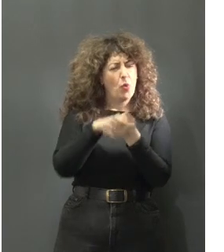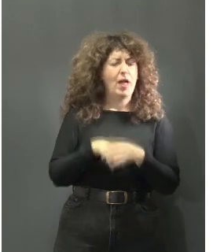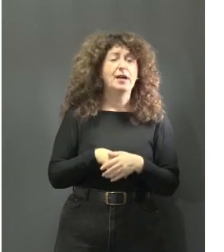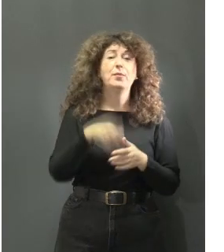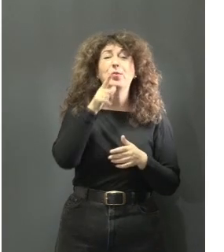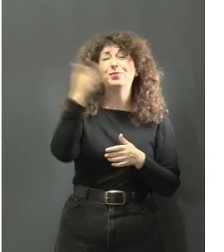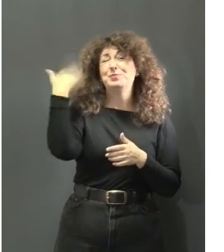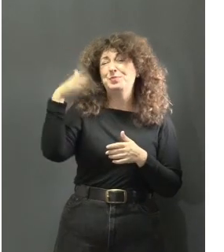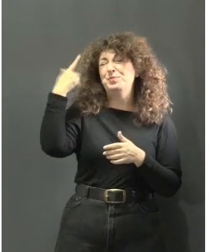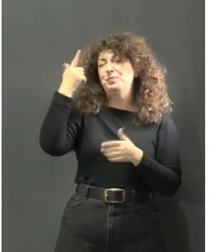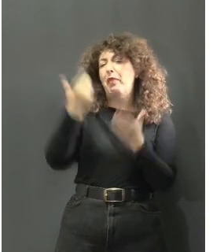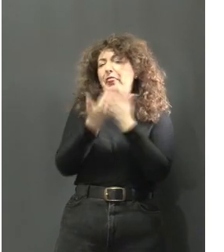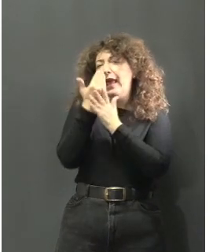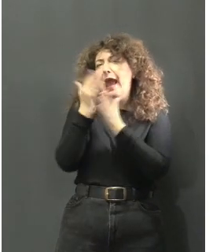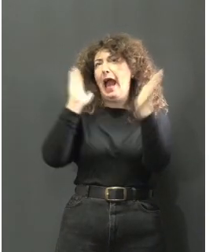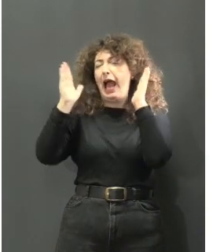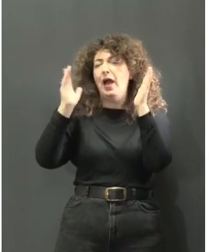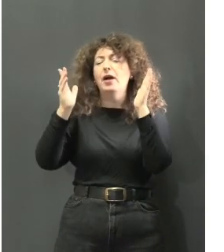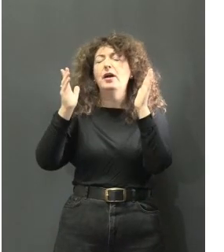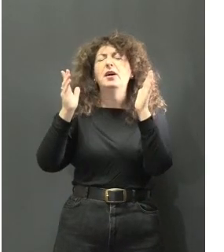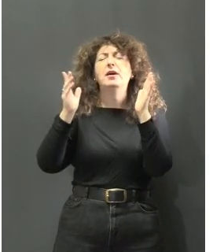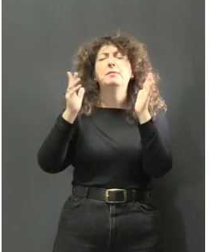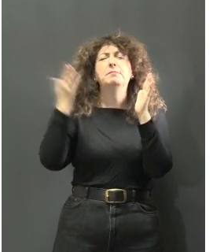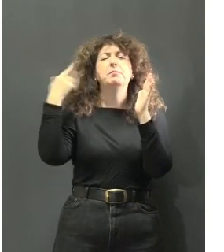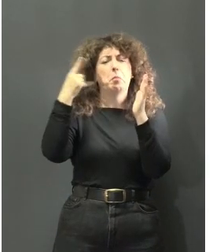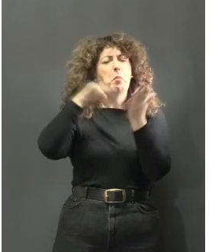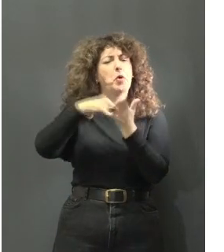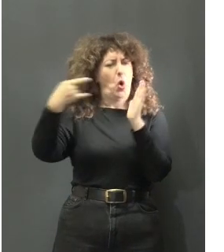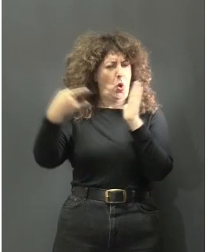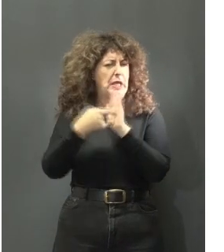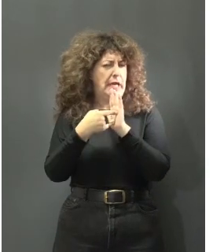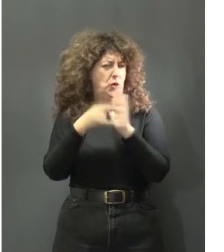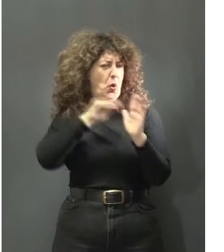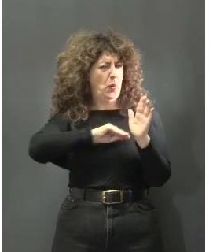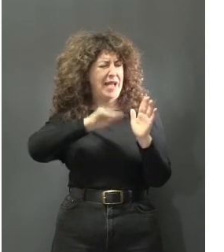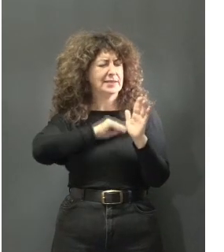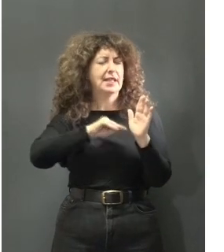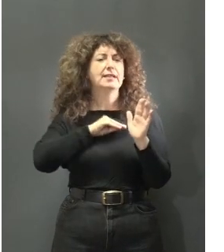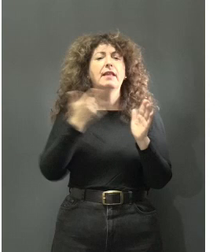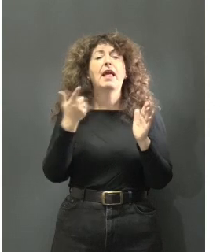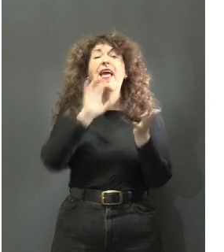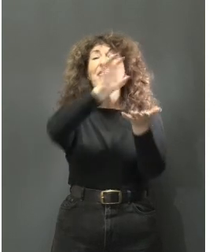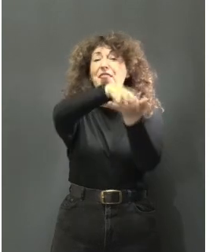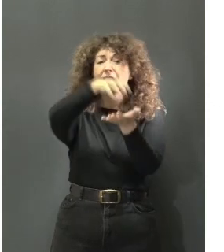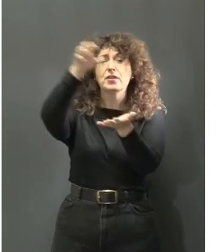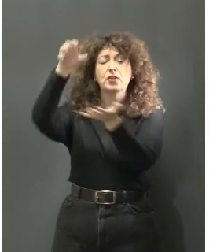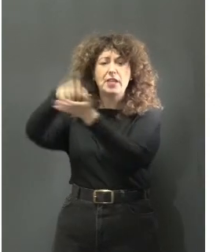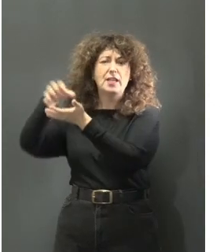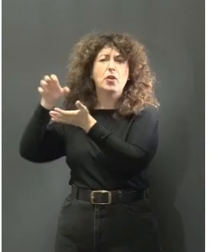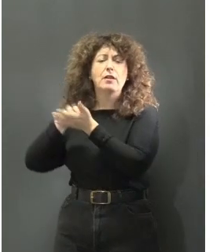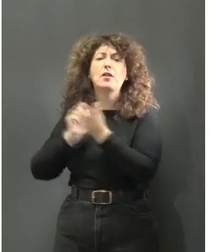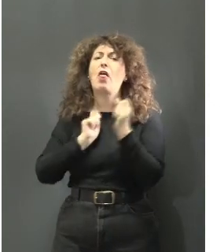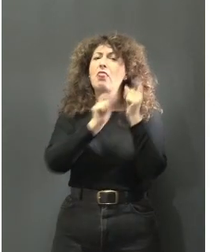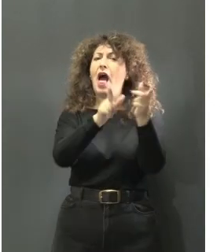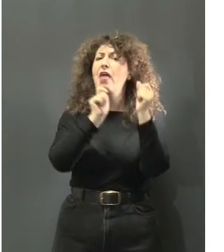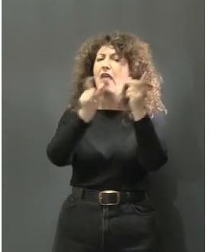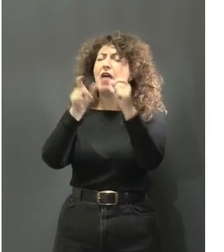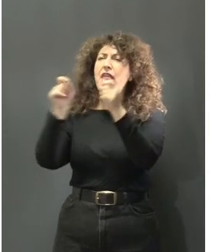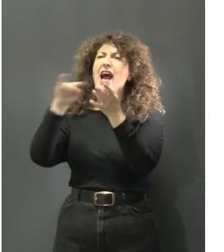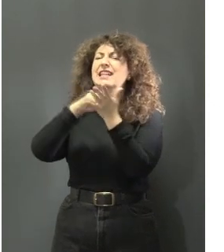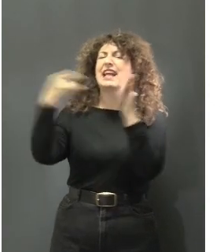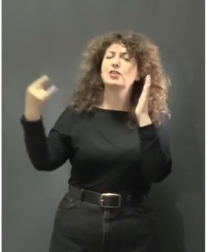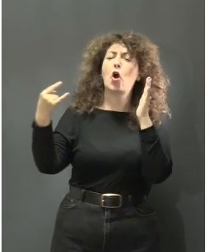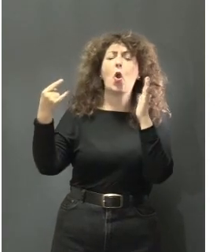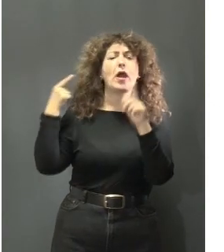día hubo un proyecto amplio de dotar a determinados centros con una tecnología para